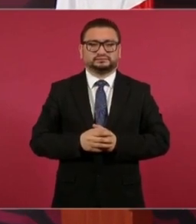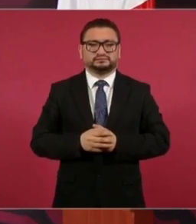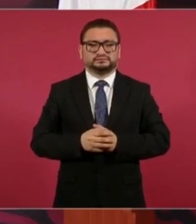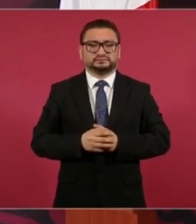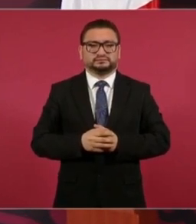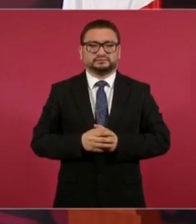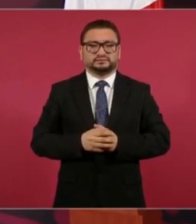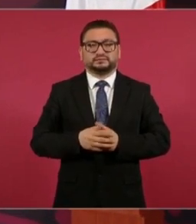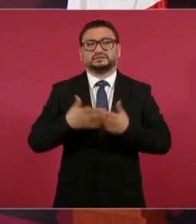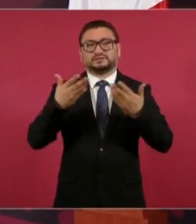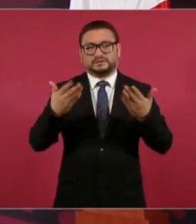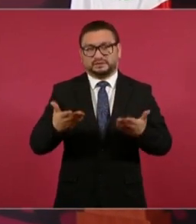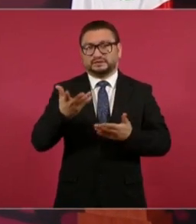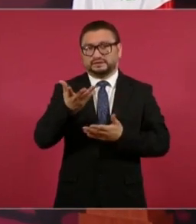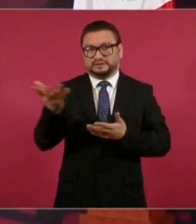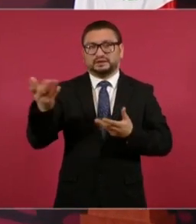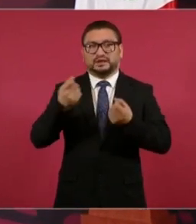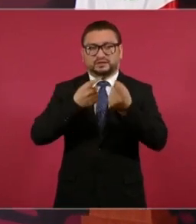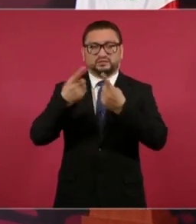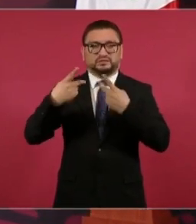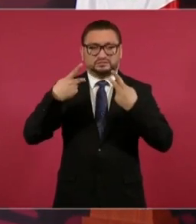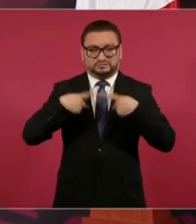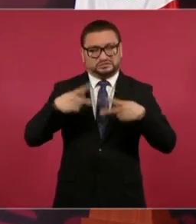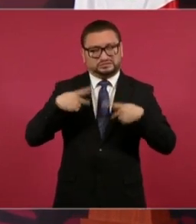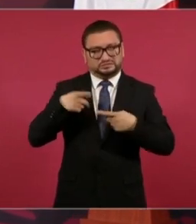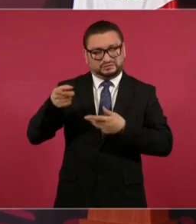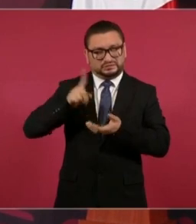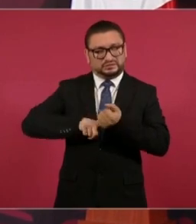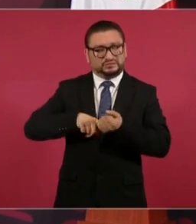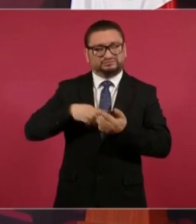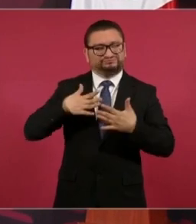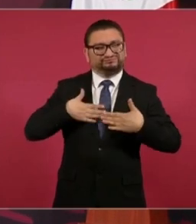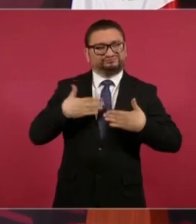í hay gente que no me da